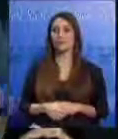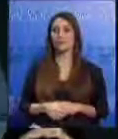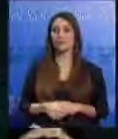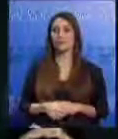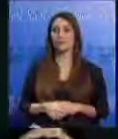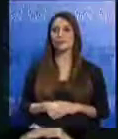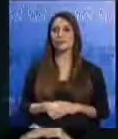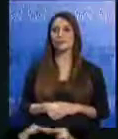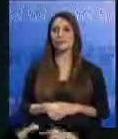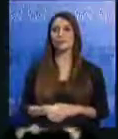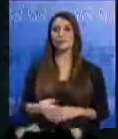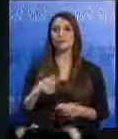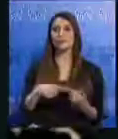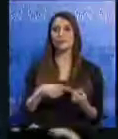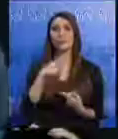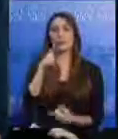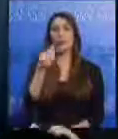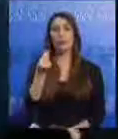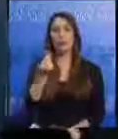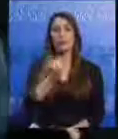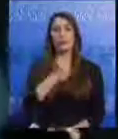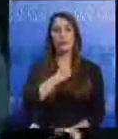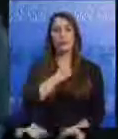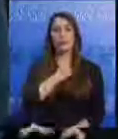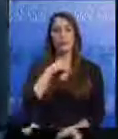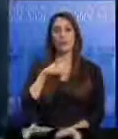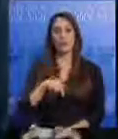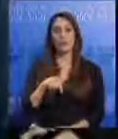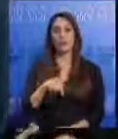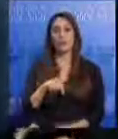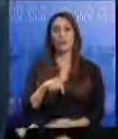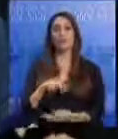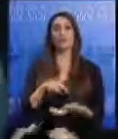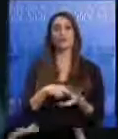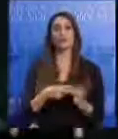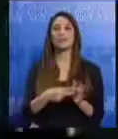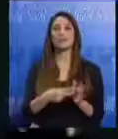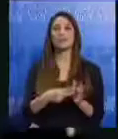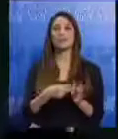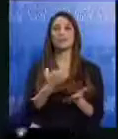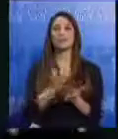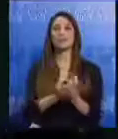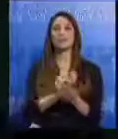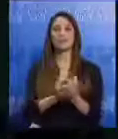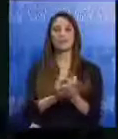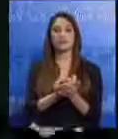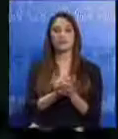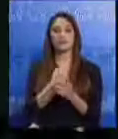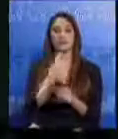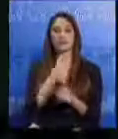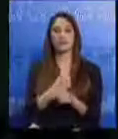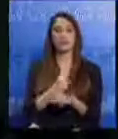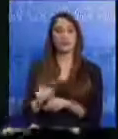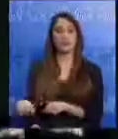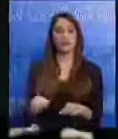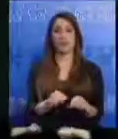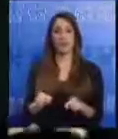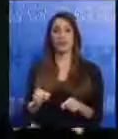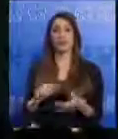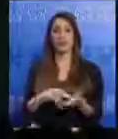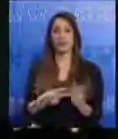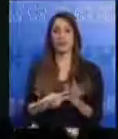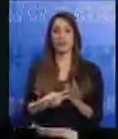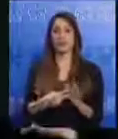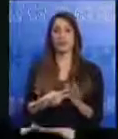cuando tienes moneda nacional, hay una cosa es que haya una crisis real. El terremoto es una crisis real.